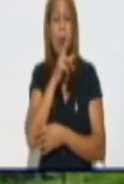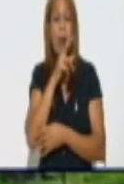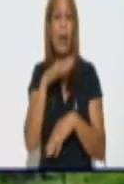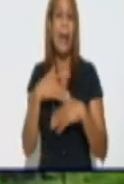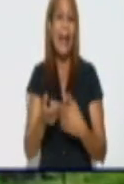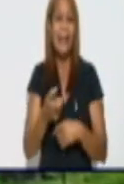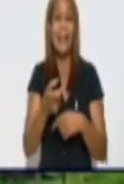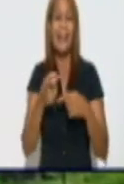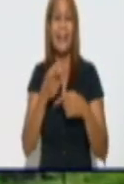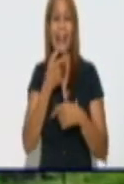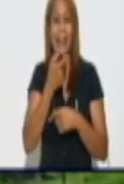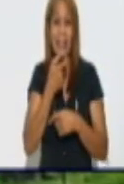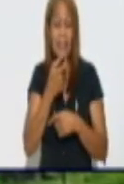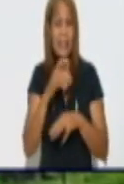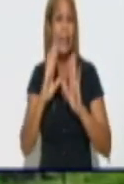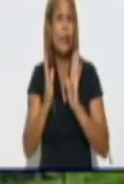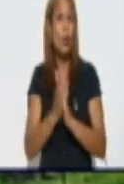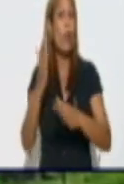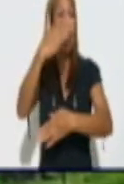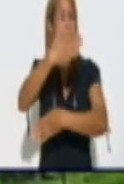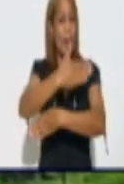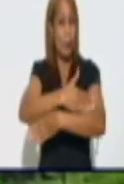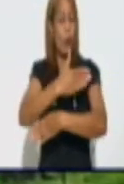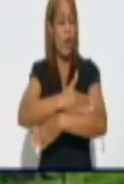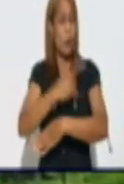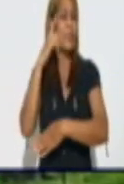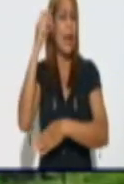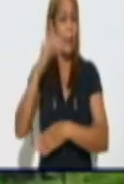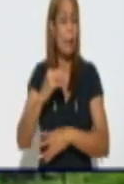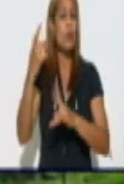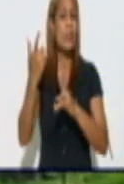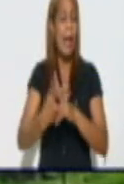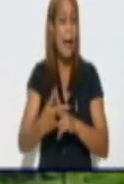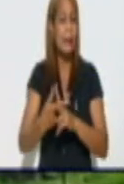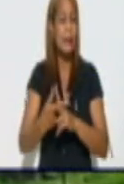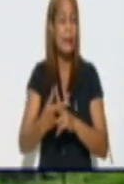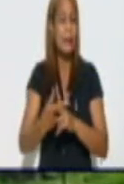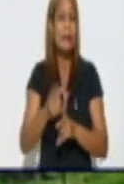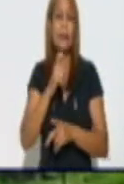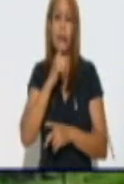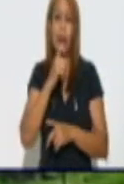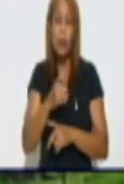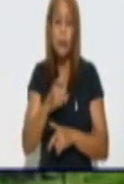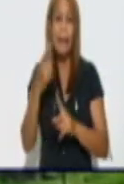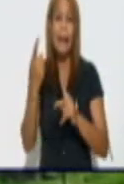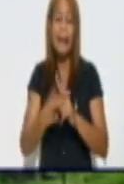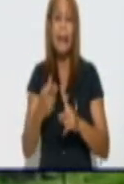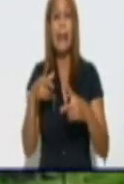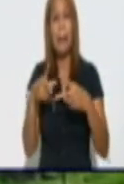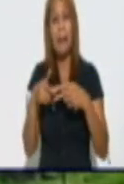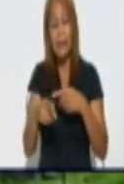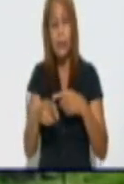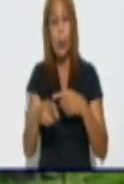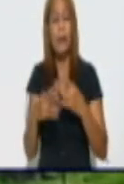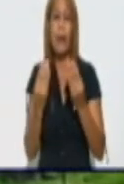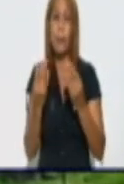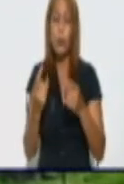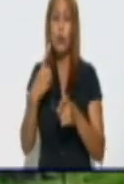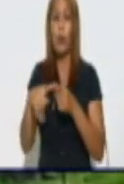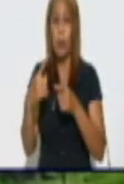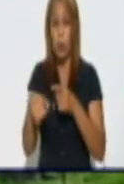el bloqueo está ahí, es real. Hay carencias de recursos importantes con los que hoy Granma tuviera una